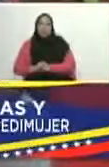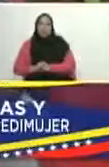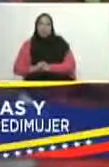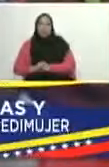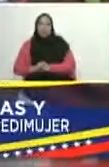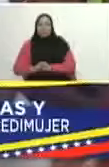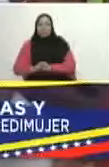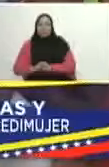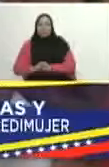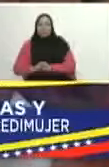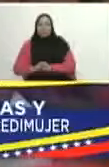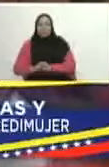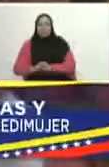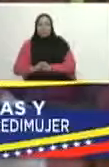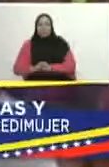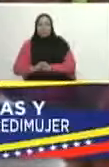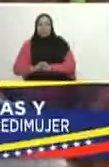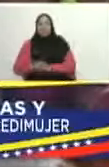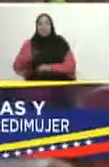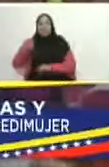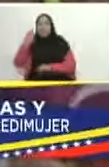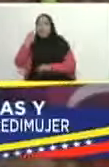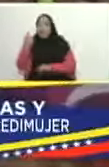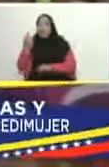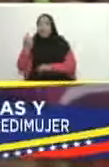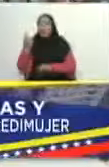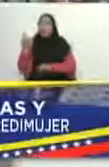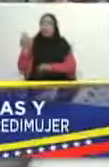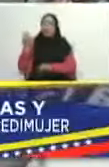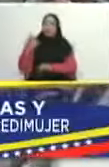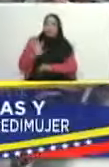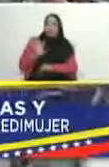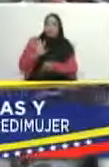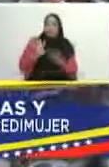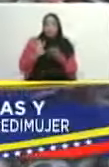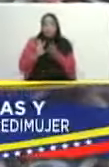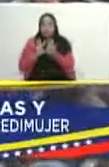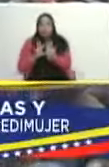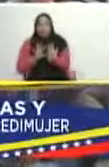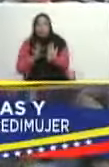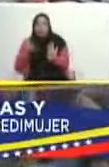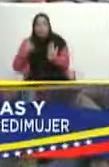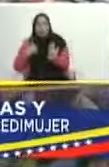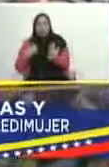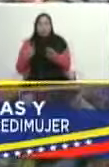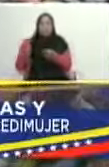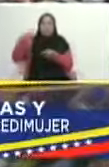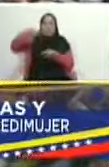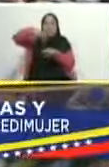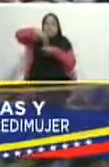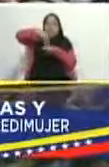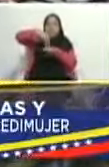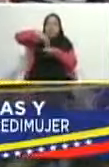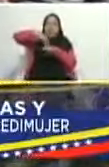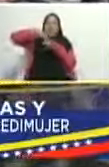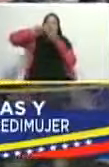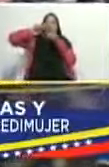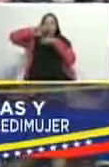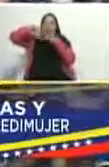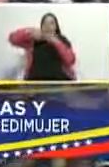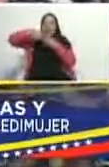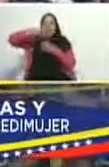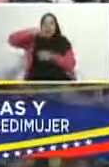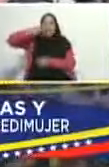Vamos a bajar para que las que están atrás puedan ver. Si no, me voy a tener que montar en la mesa.